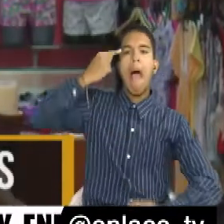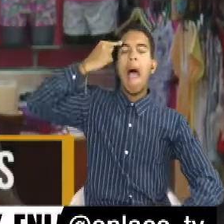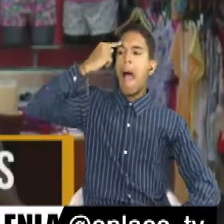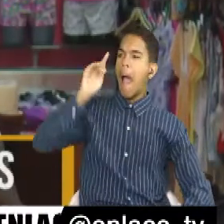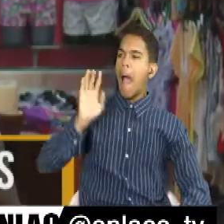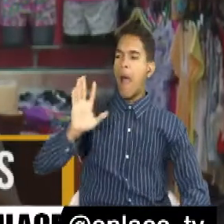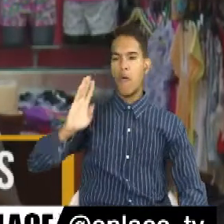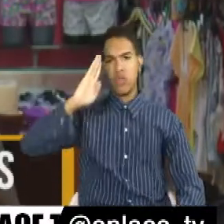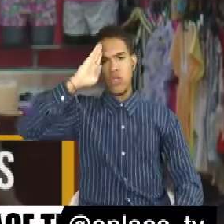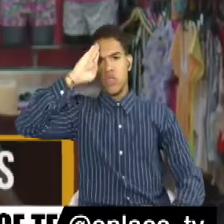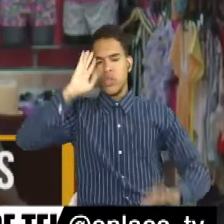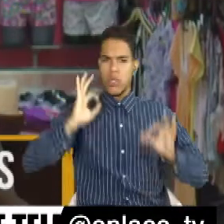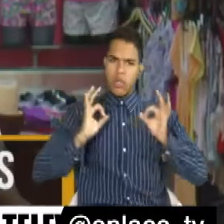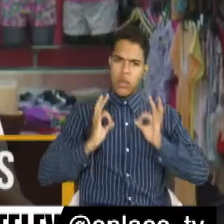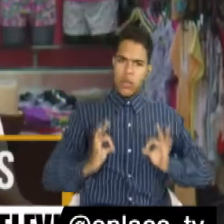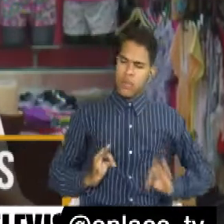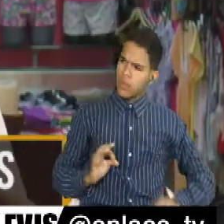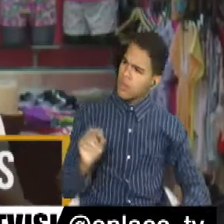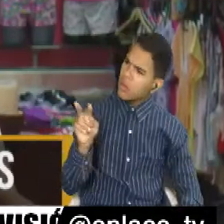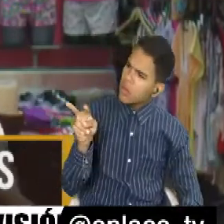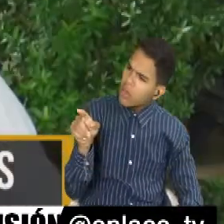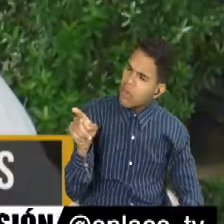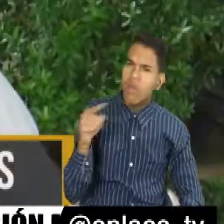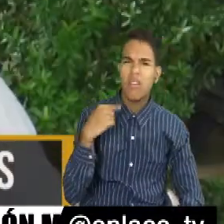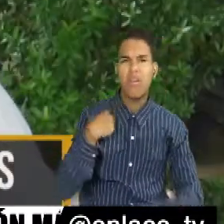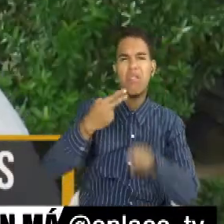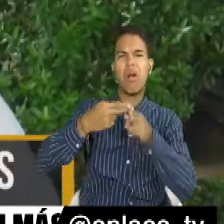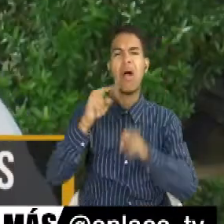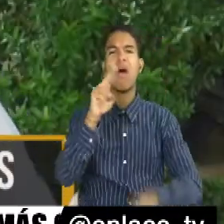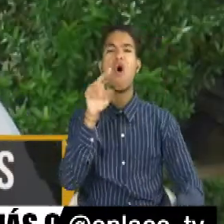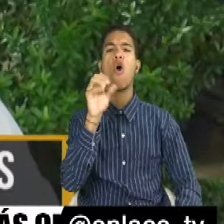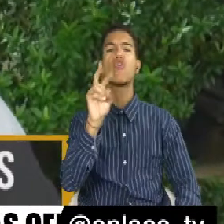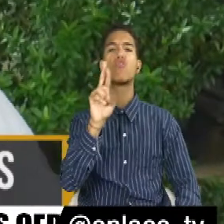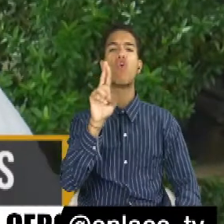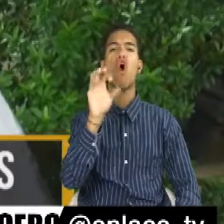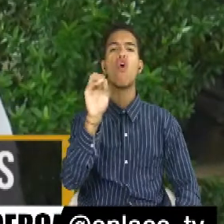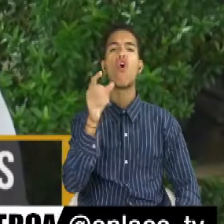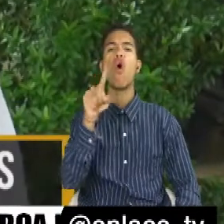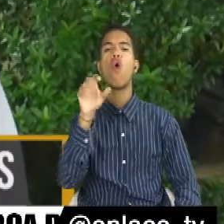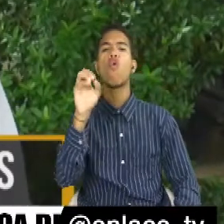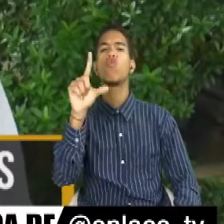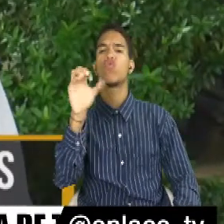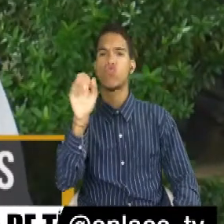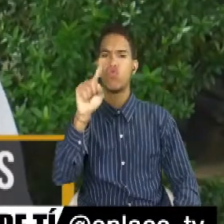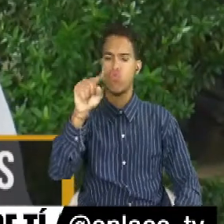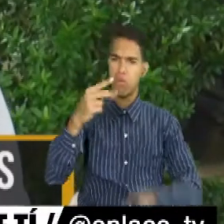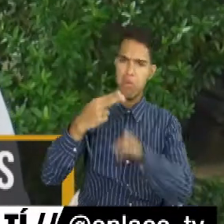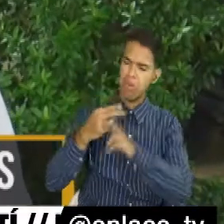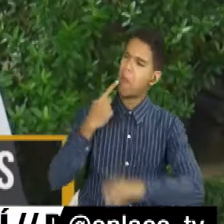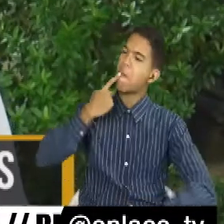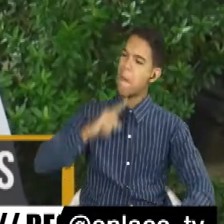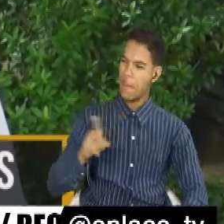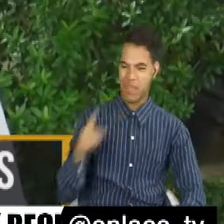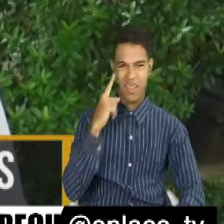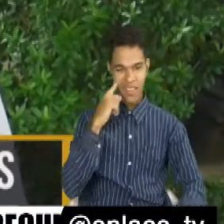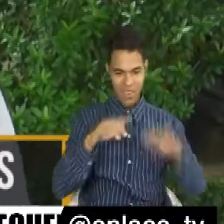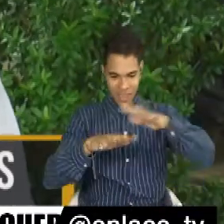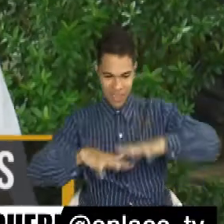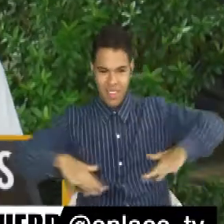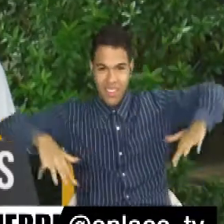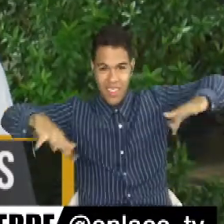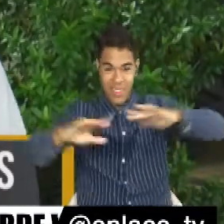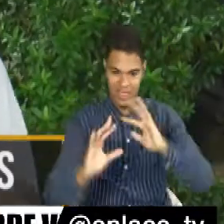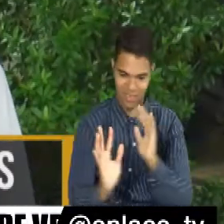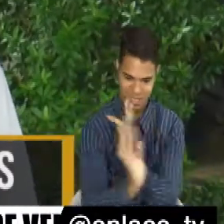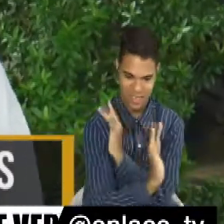que la comunidad les llama zorrosolos. Iván Madero también aseguró que literalmente los habitantes de esa región del Magdalena Medio